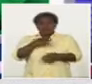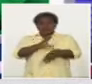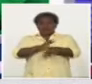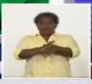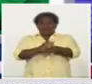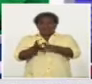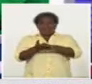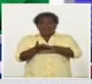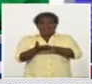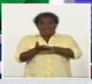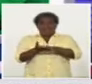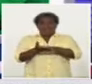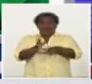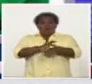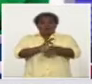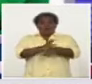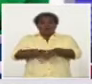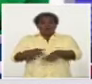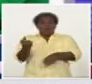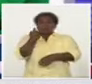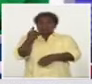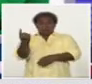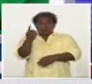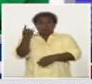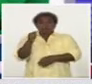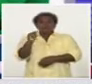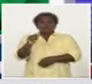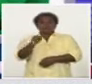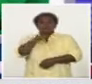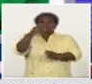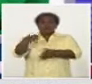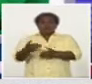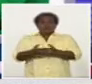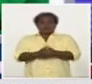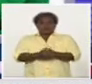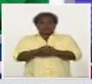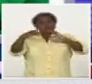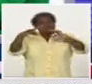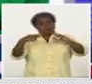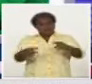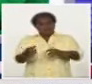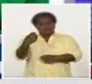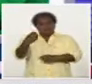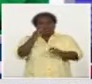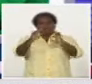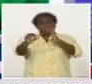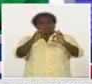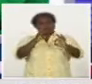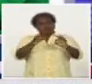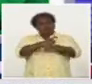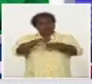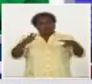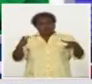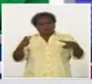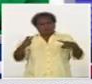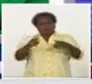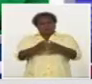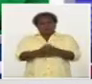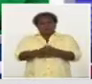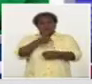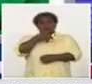eso nunca nos cansaremos de reiterar la necesidad de la mayor protección. Digo estas cosas